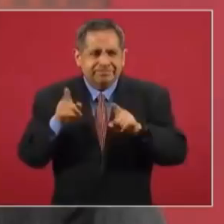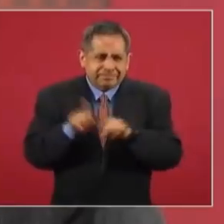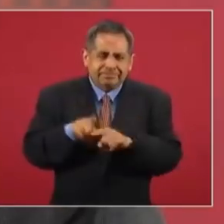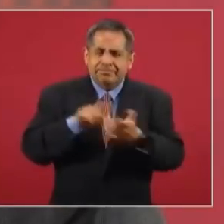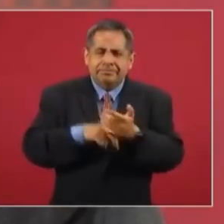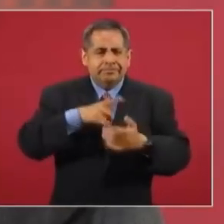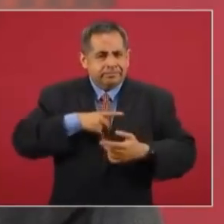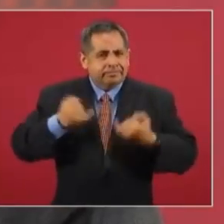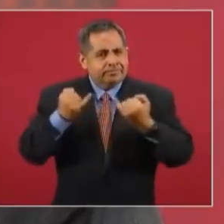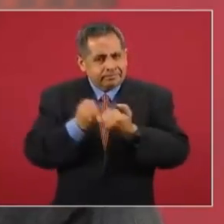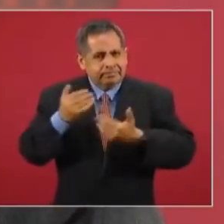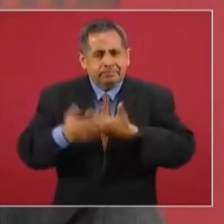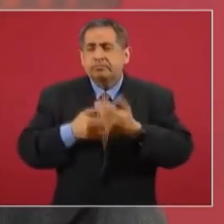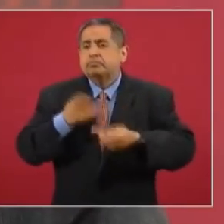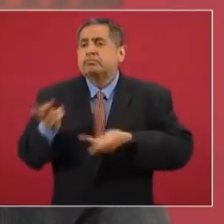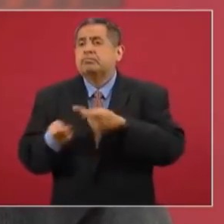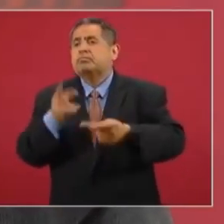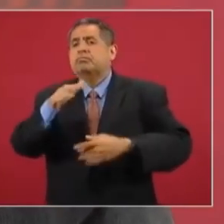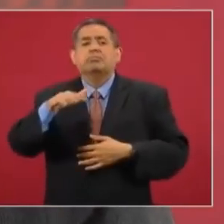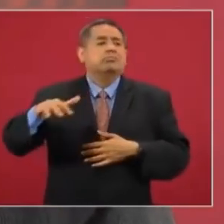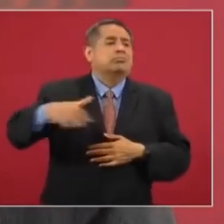debería de hacerse así,